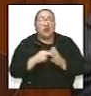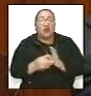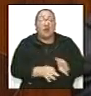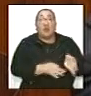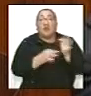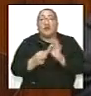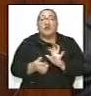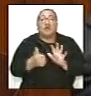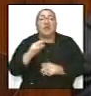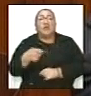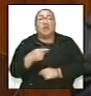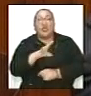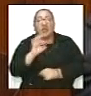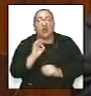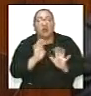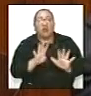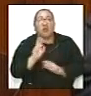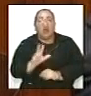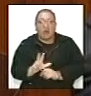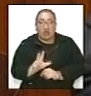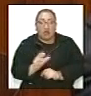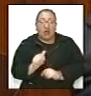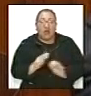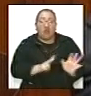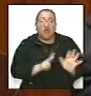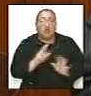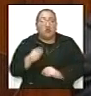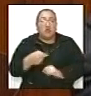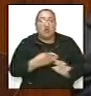de 6.593 a